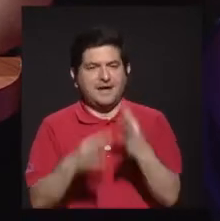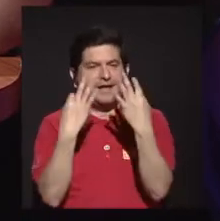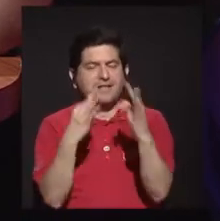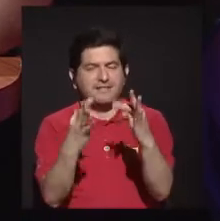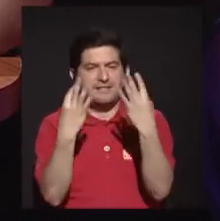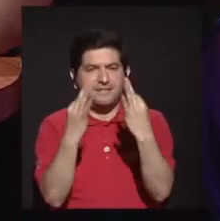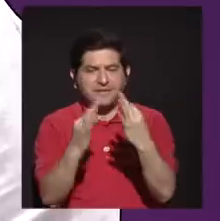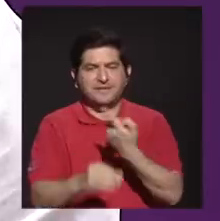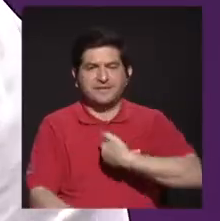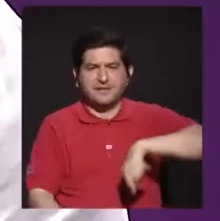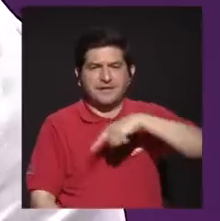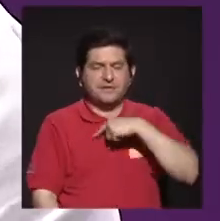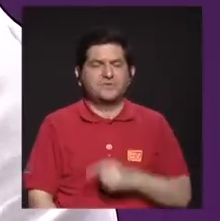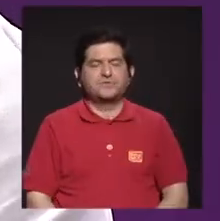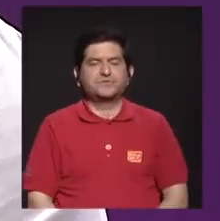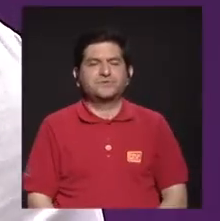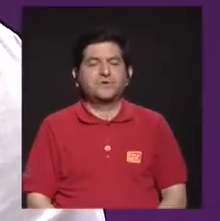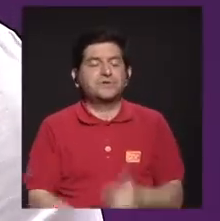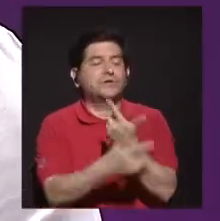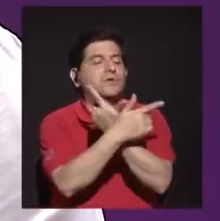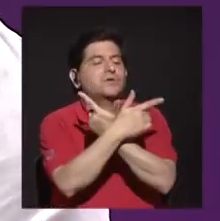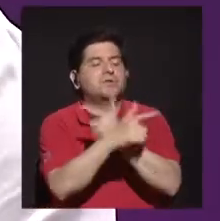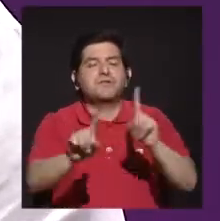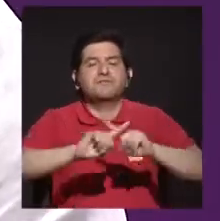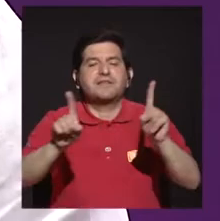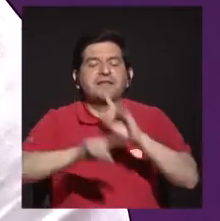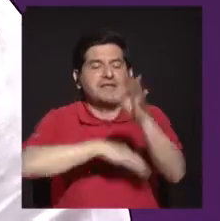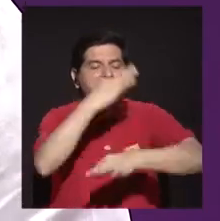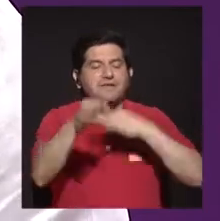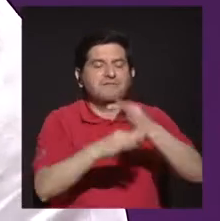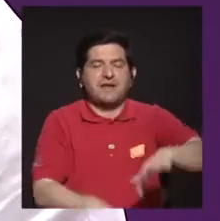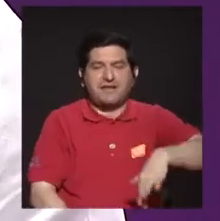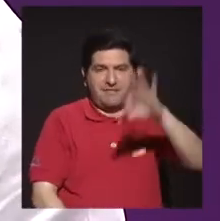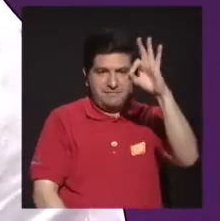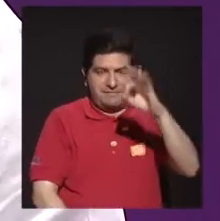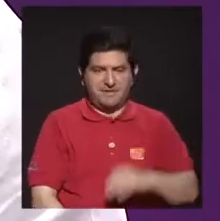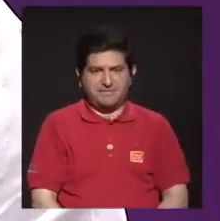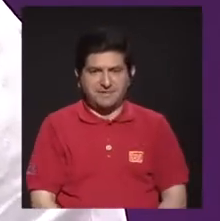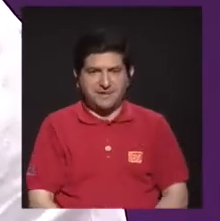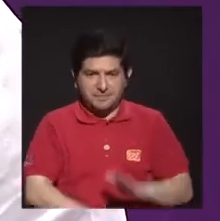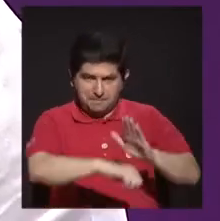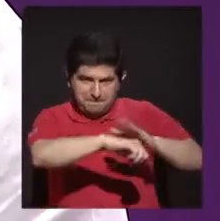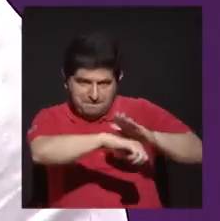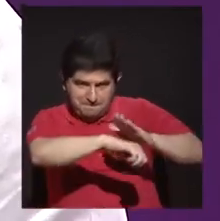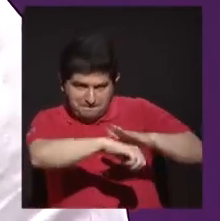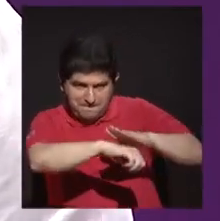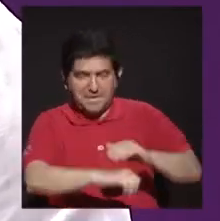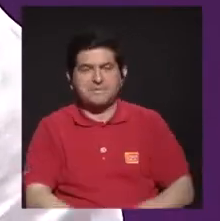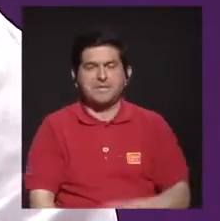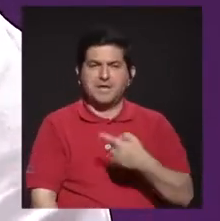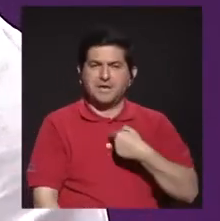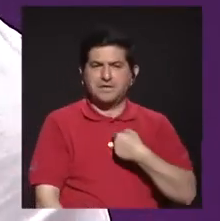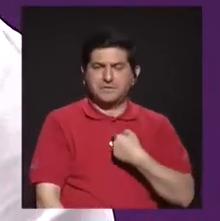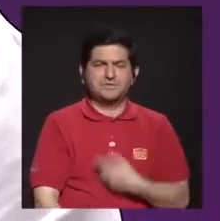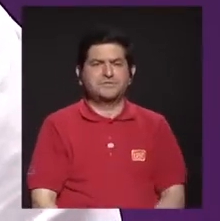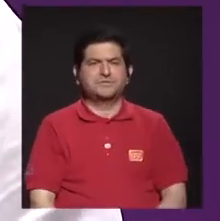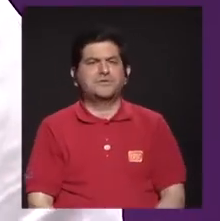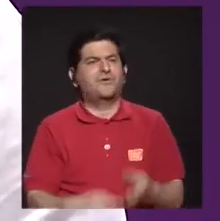encontrar libertades de diferente forma fue la que hizo que me arriesgara